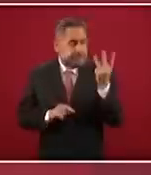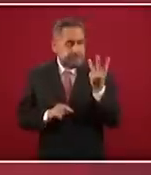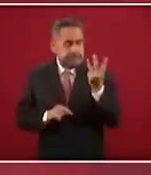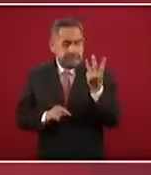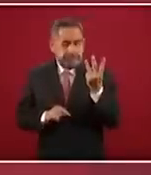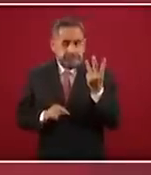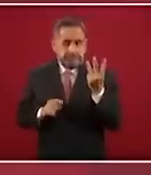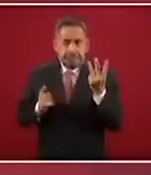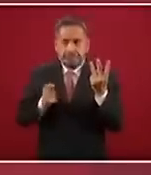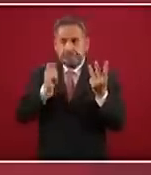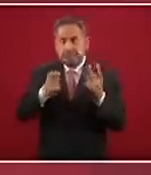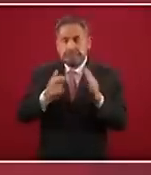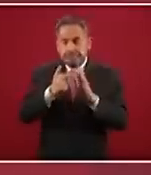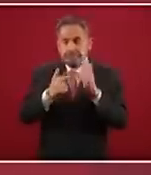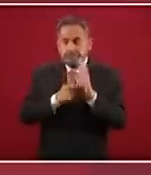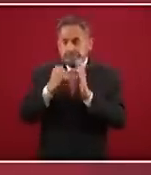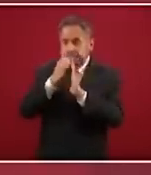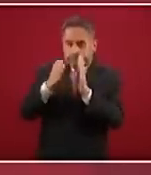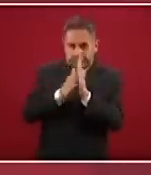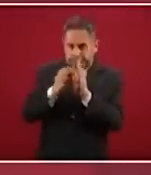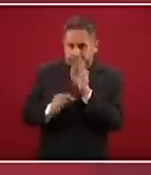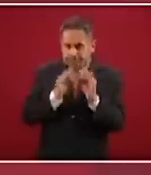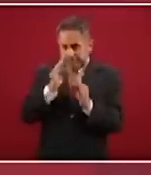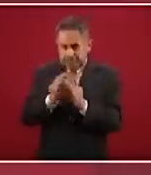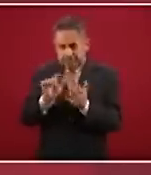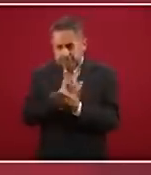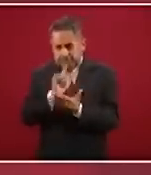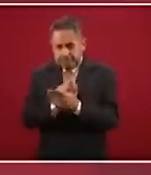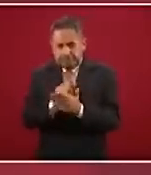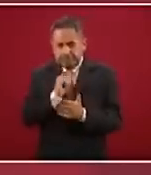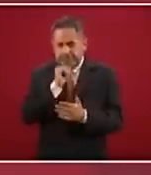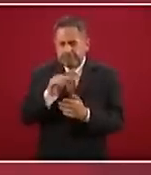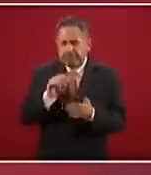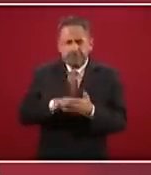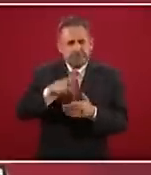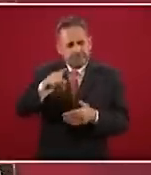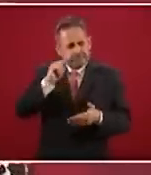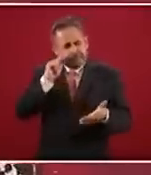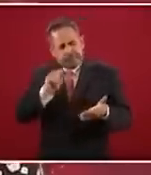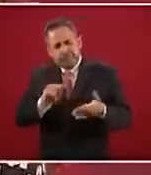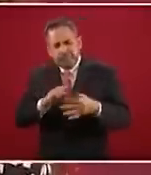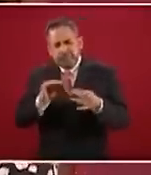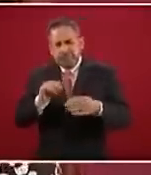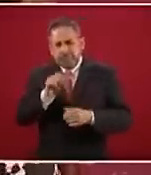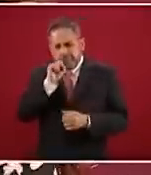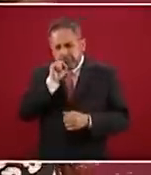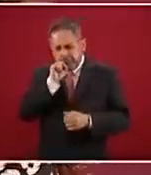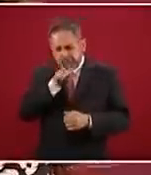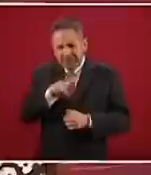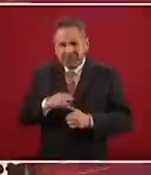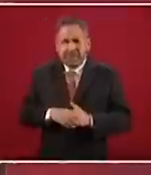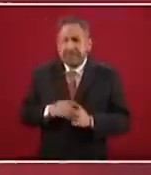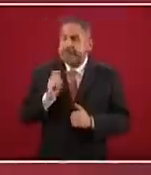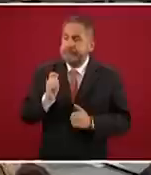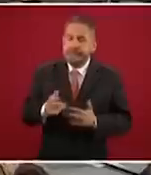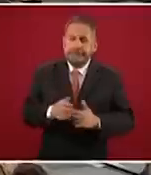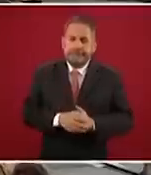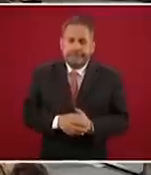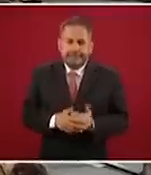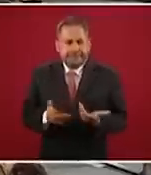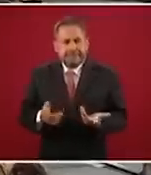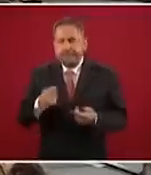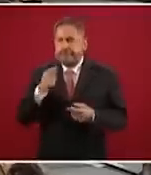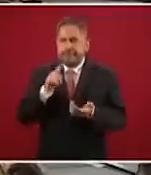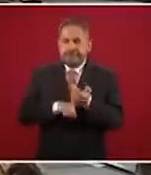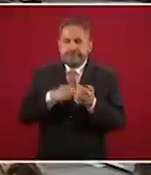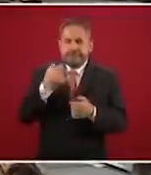digamos, las cuestiones estatutarias y legales, como ustedes pueden ver, incluso pues resulta hasta